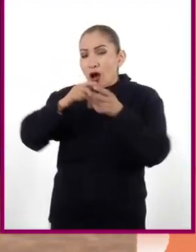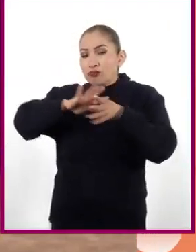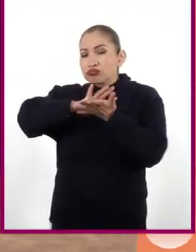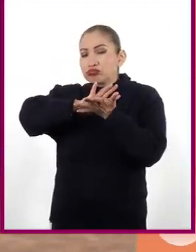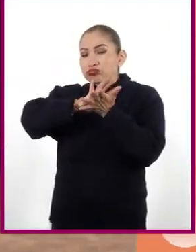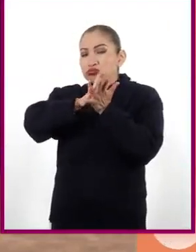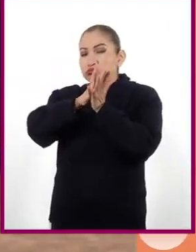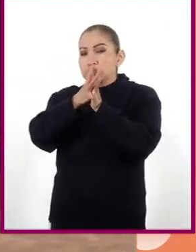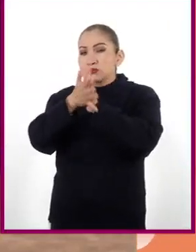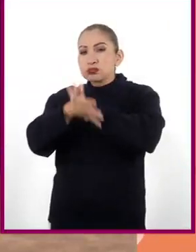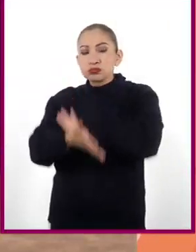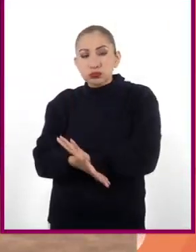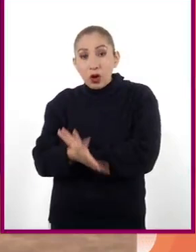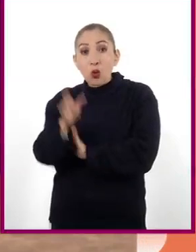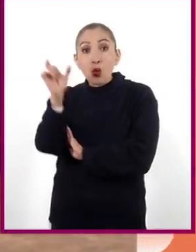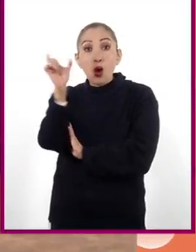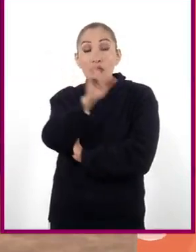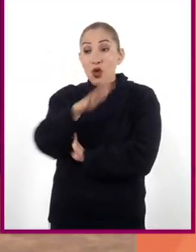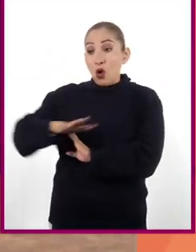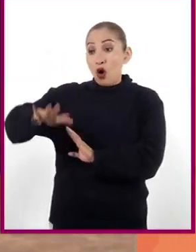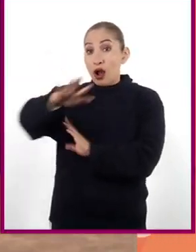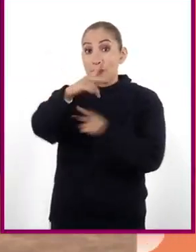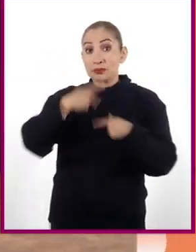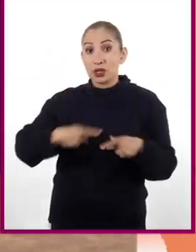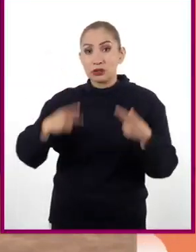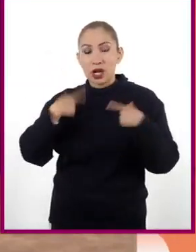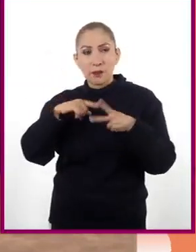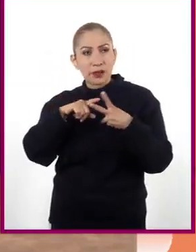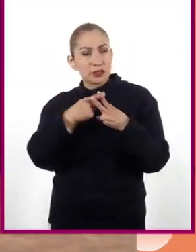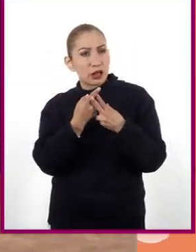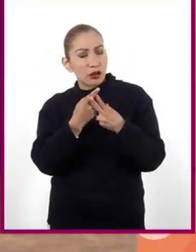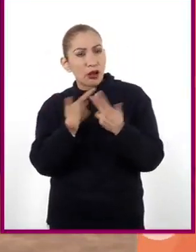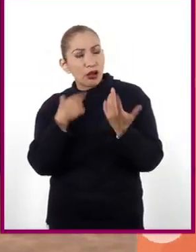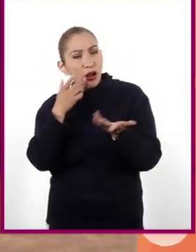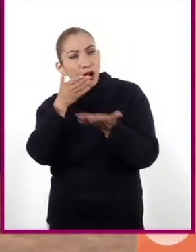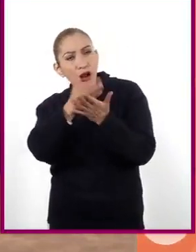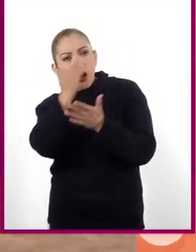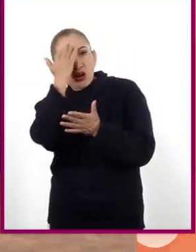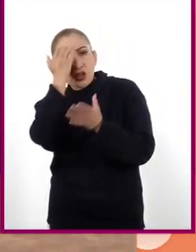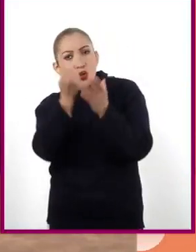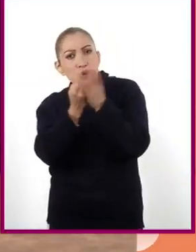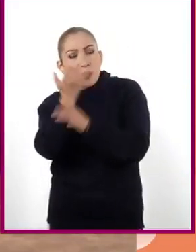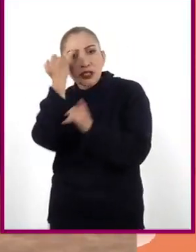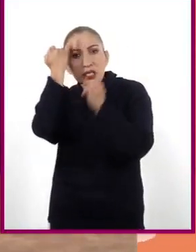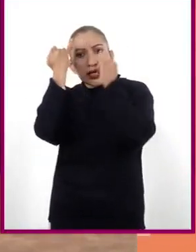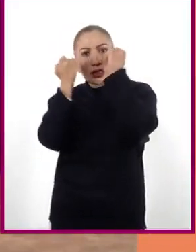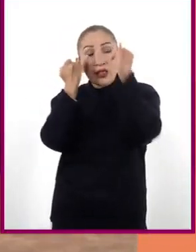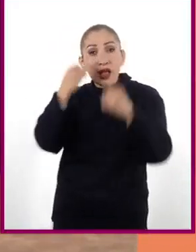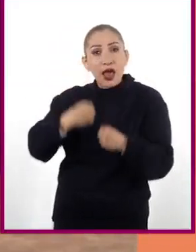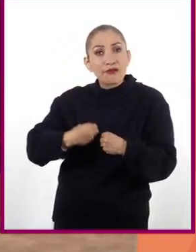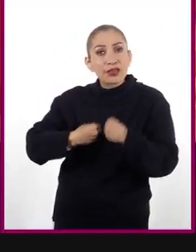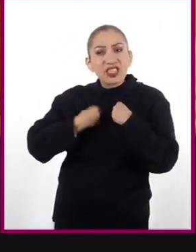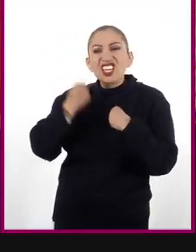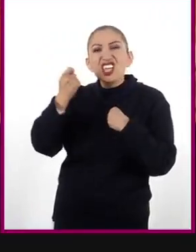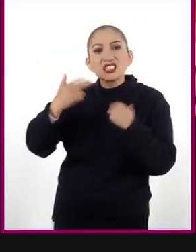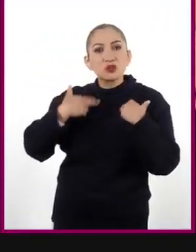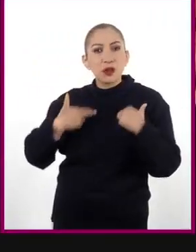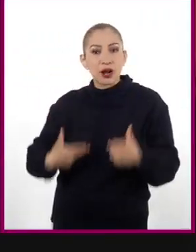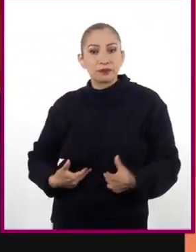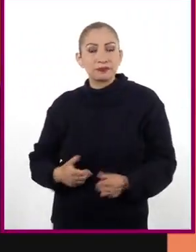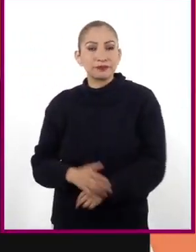proceso de transformación, cuando las sociedades empezaron a tener contacto con nuevas filosofías de la vida y la